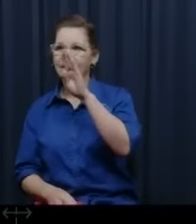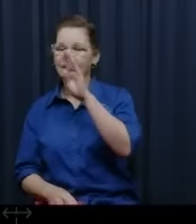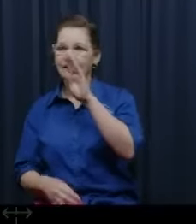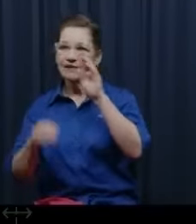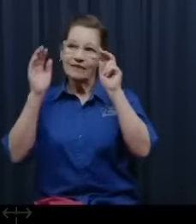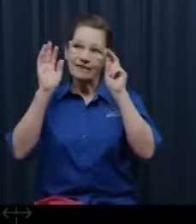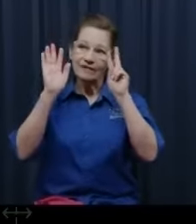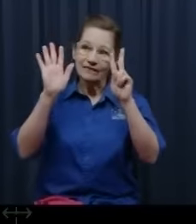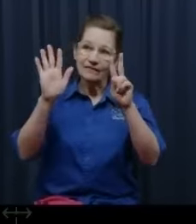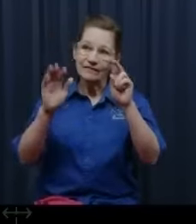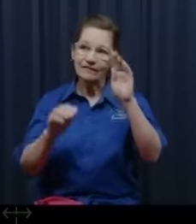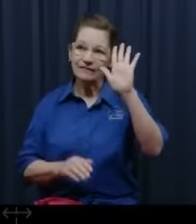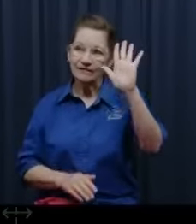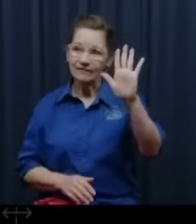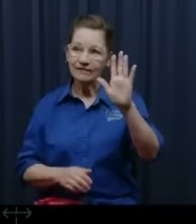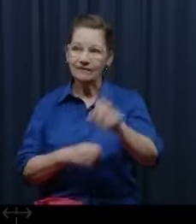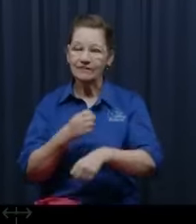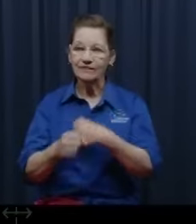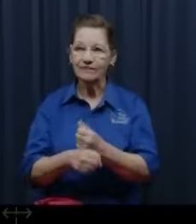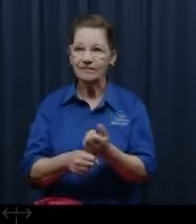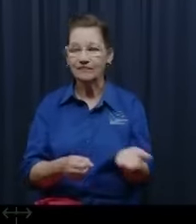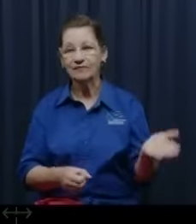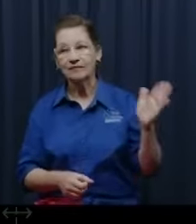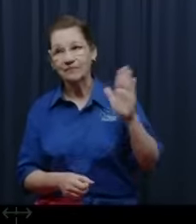75 viene el año